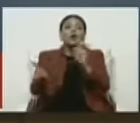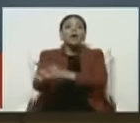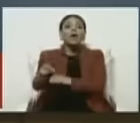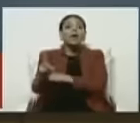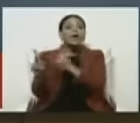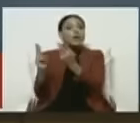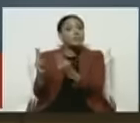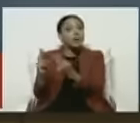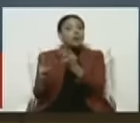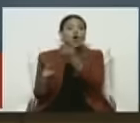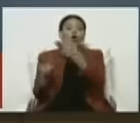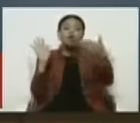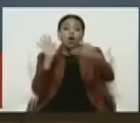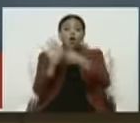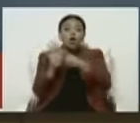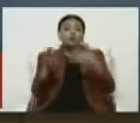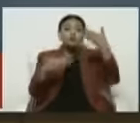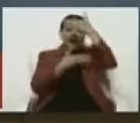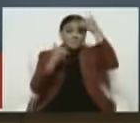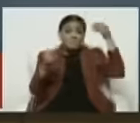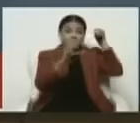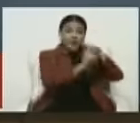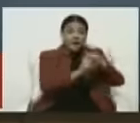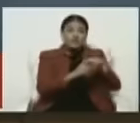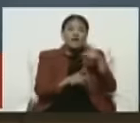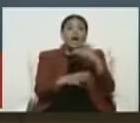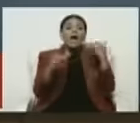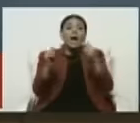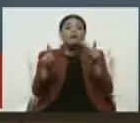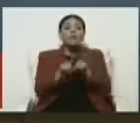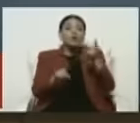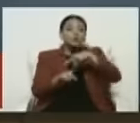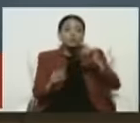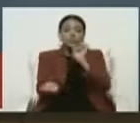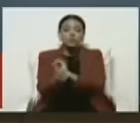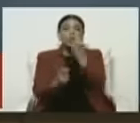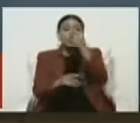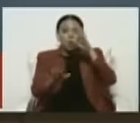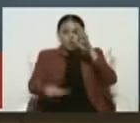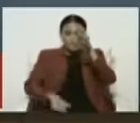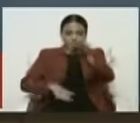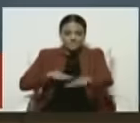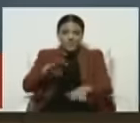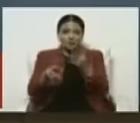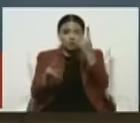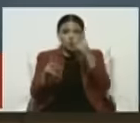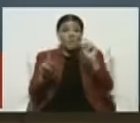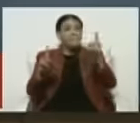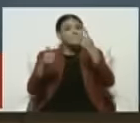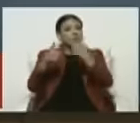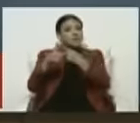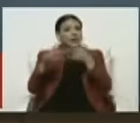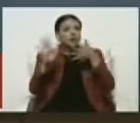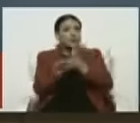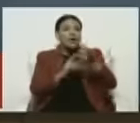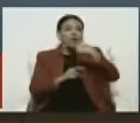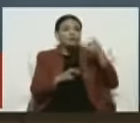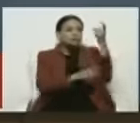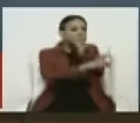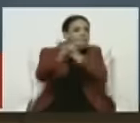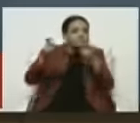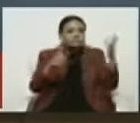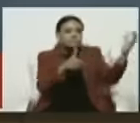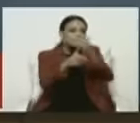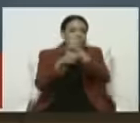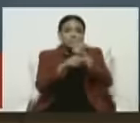fue realizado en 2 fases. Yo lo expliqué en una rueda de prensa anterior. La primera consistió en la ubicación de sus